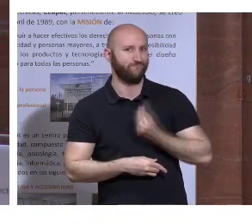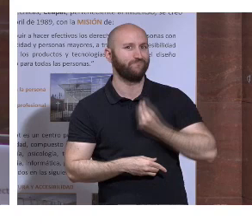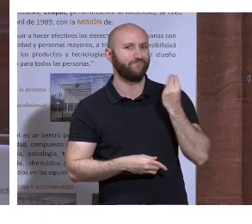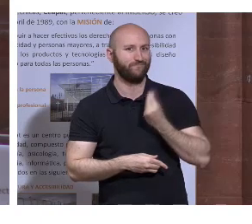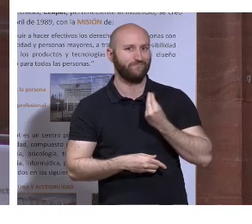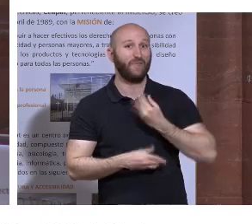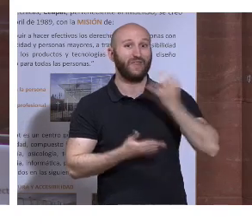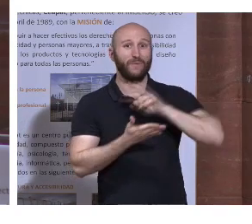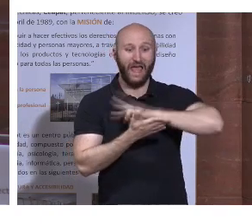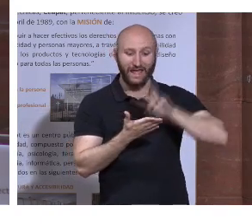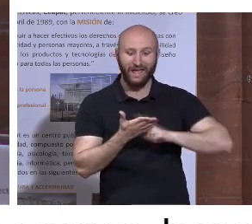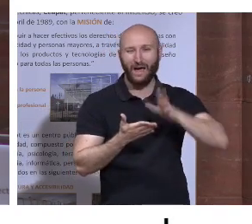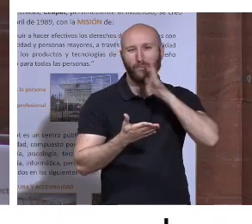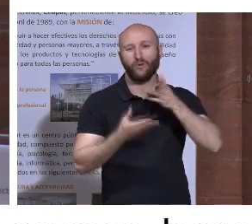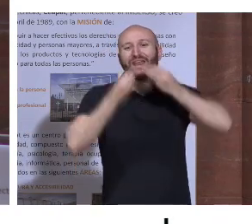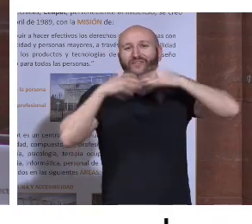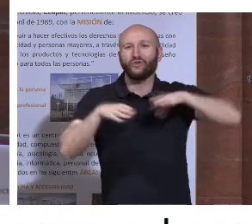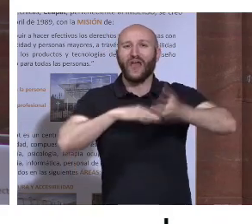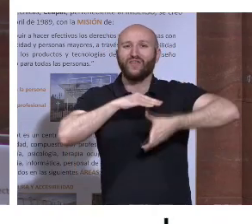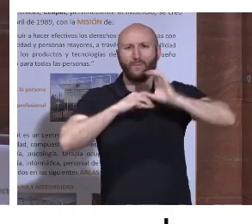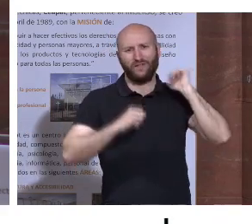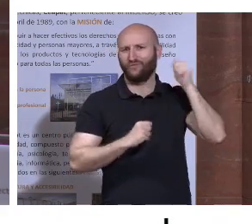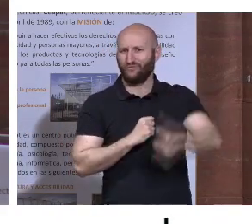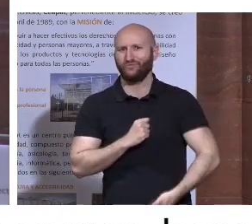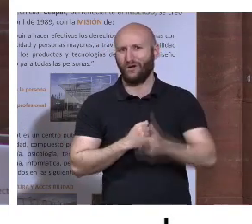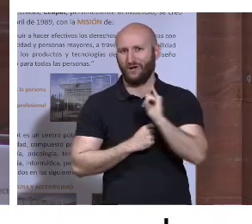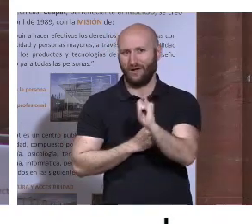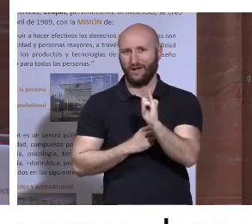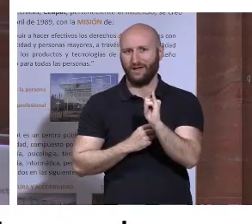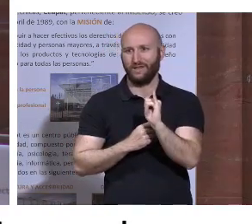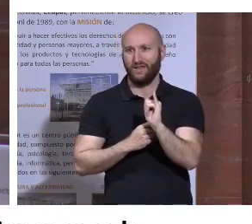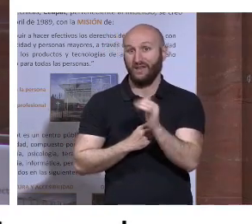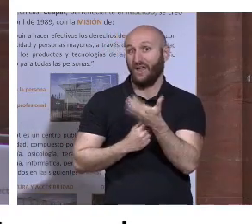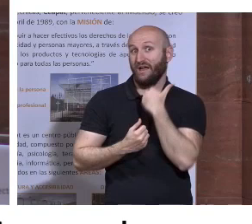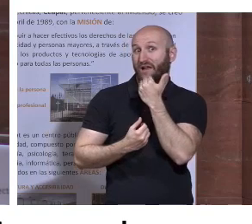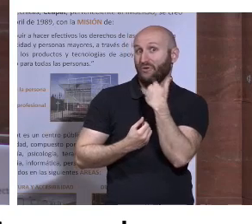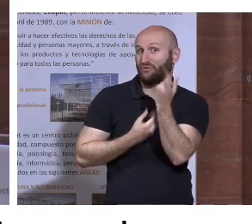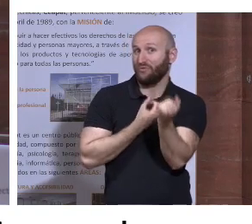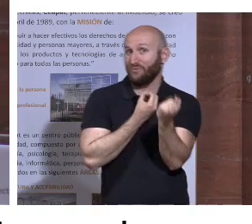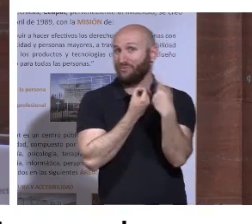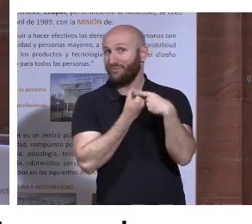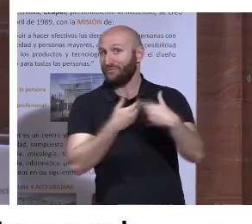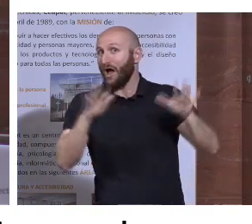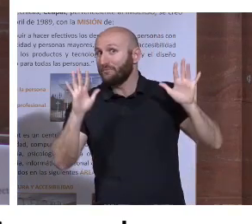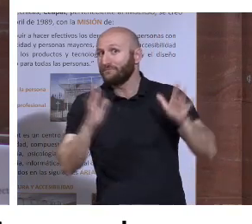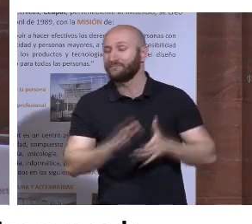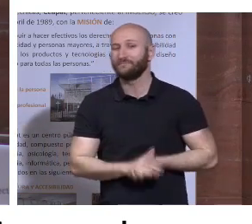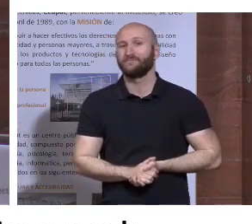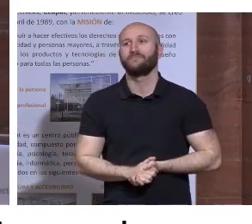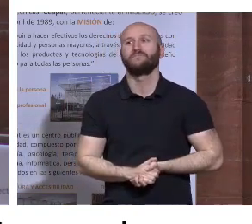porque hay un recorrido por la historia del CEAPAT. Claro, algo habrás tenido que ver.